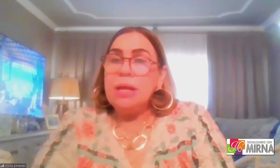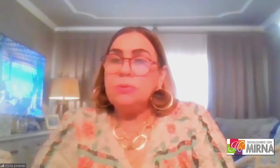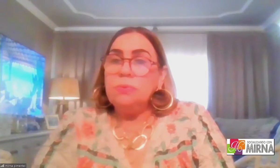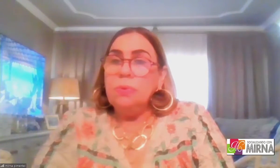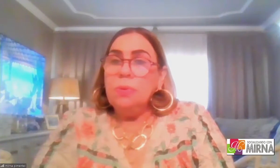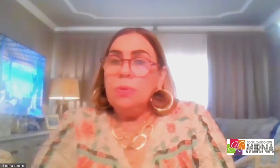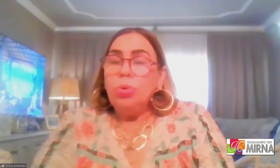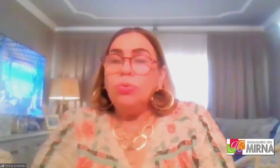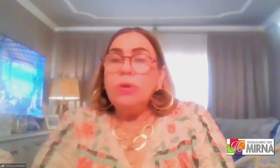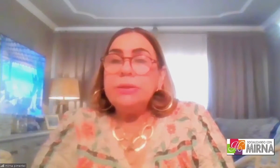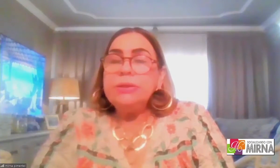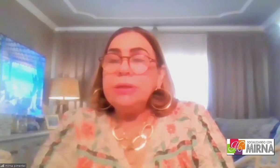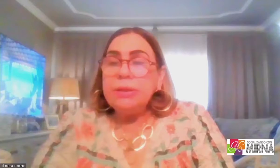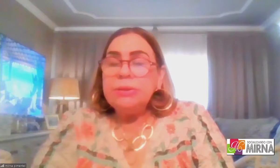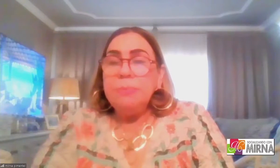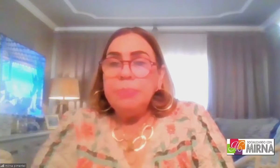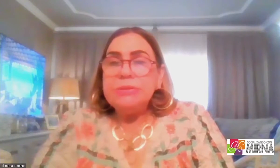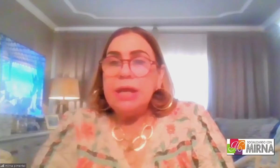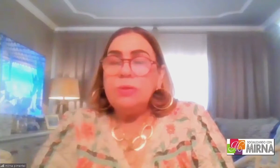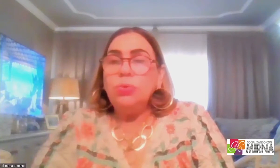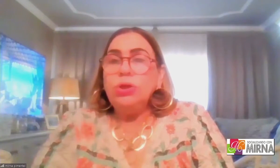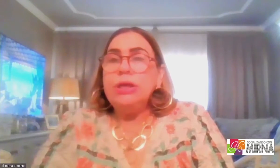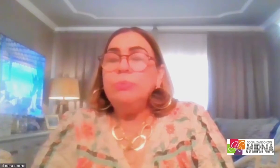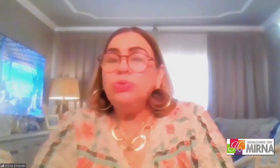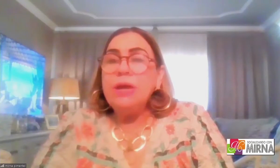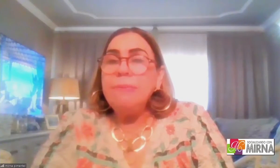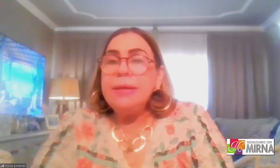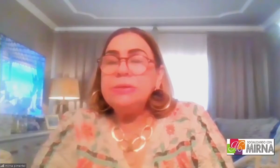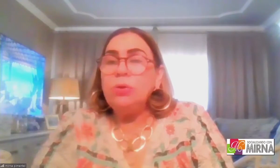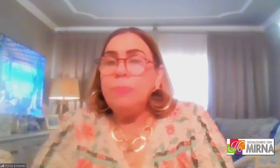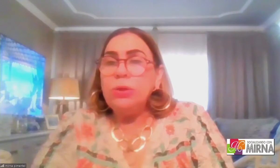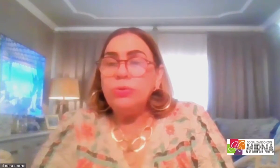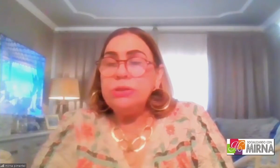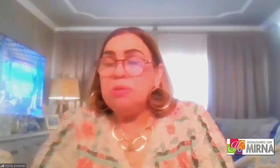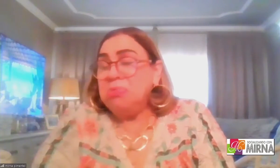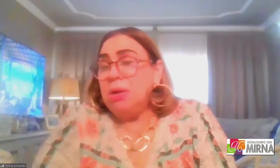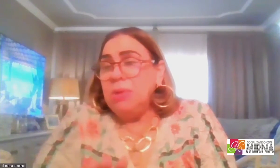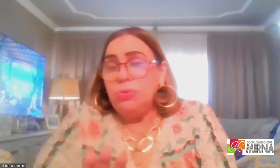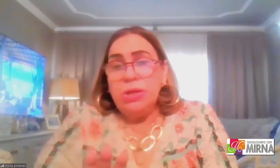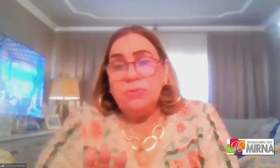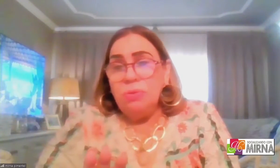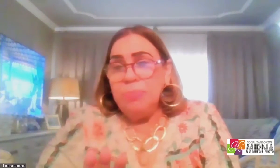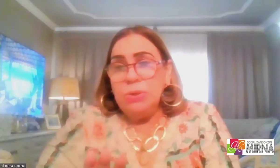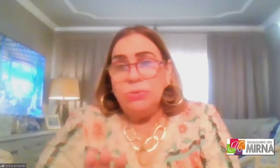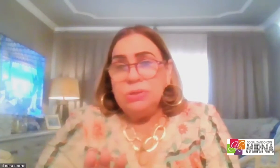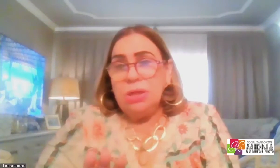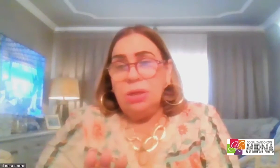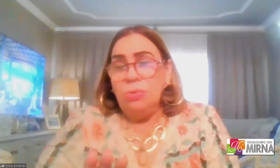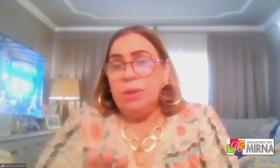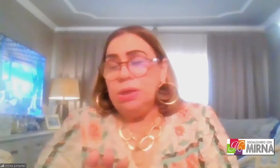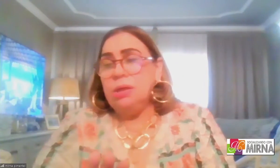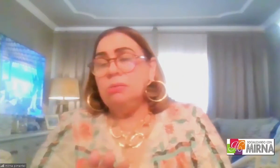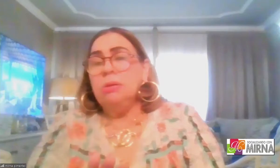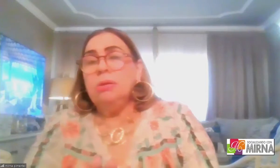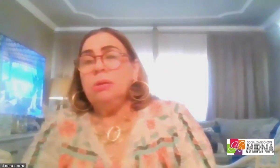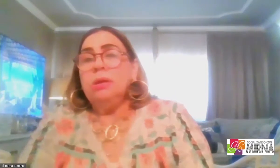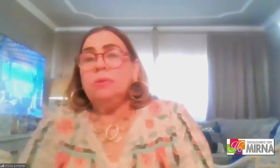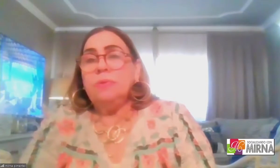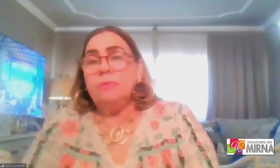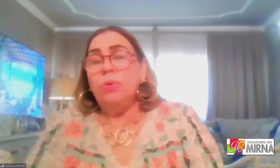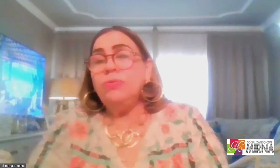esté empezando, porque un artista que esté empezando, y muchas veces los periodistas, porque la mayoría son periodistas que lo